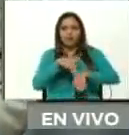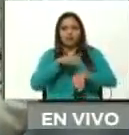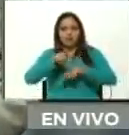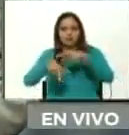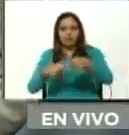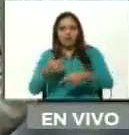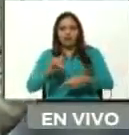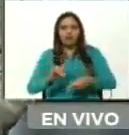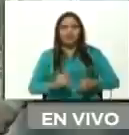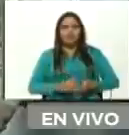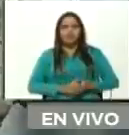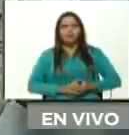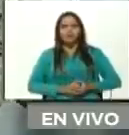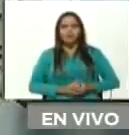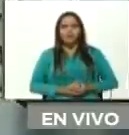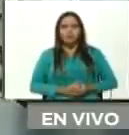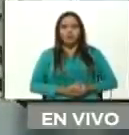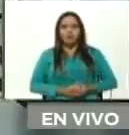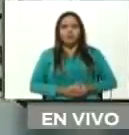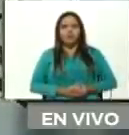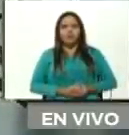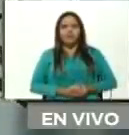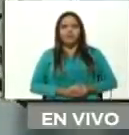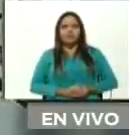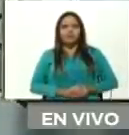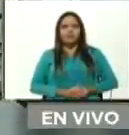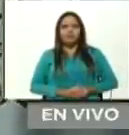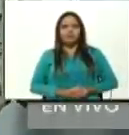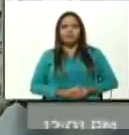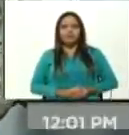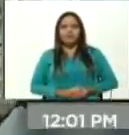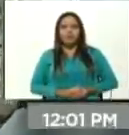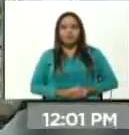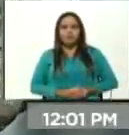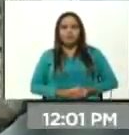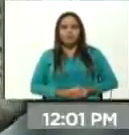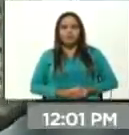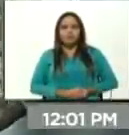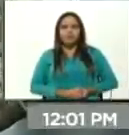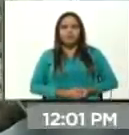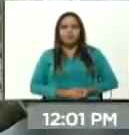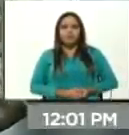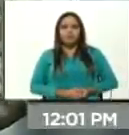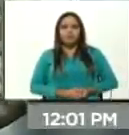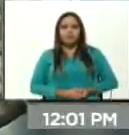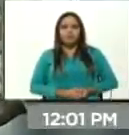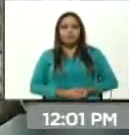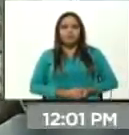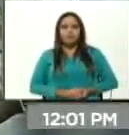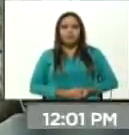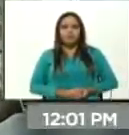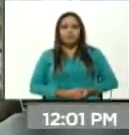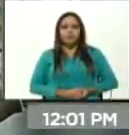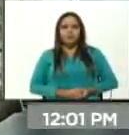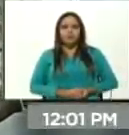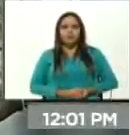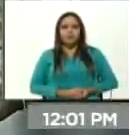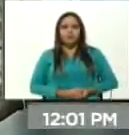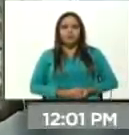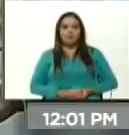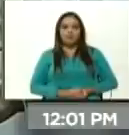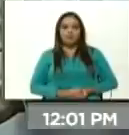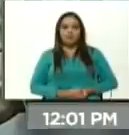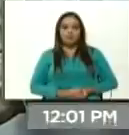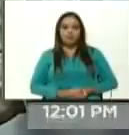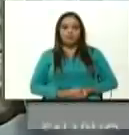se estableció una oficina en el país. Quiero destacar que con esta oficina, este Ministerio Público tiene